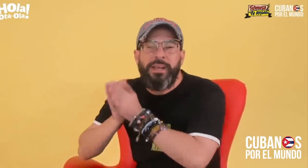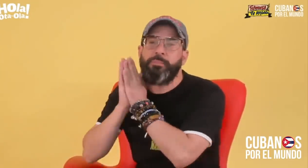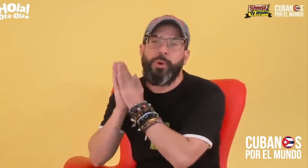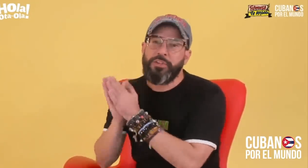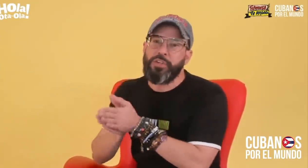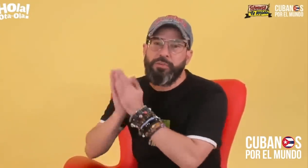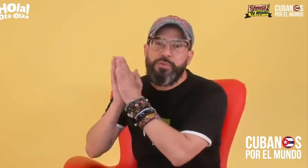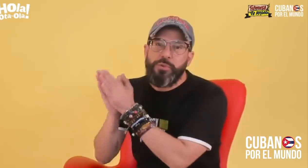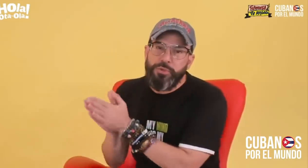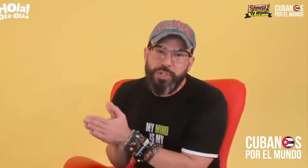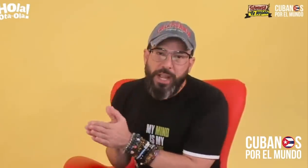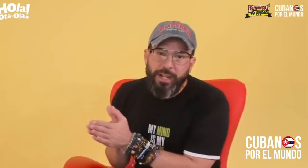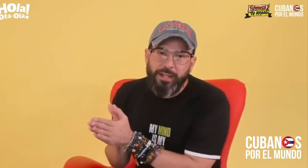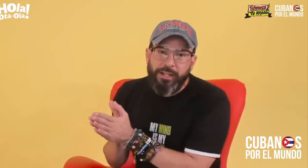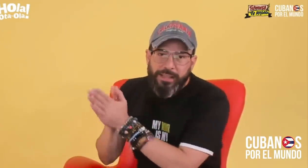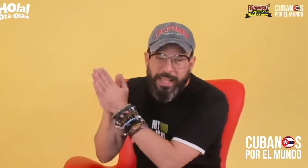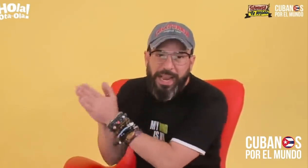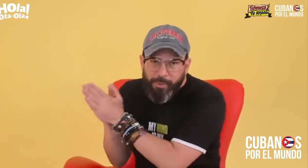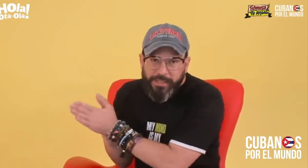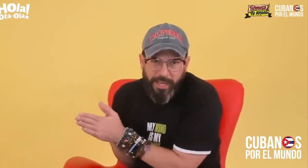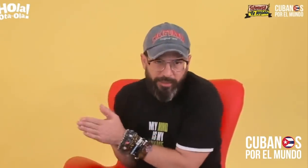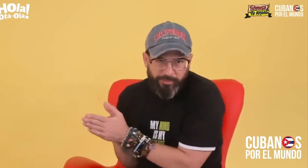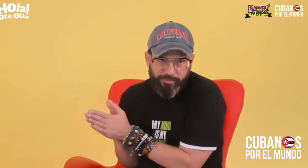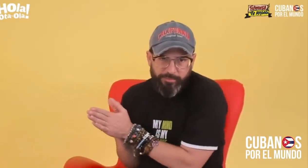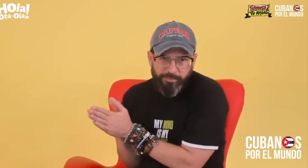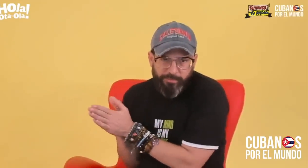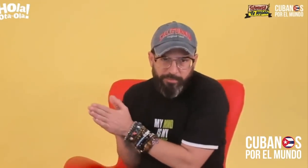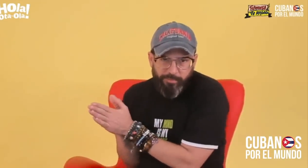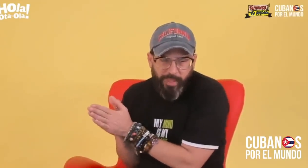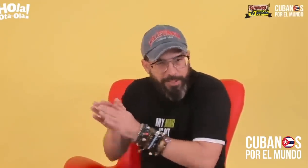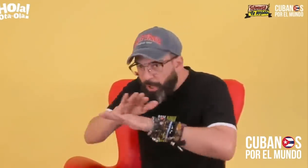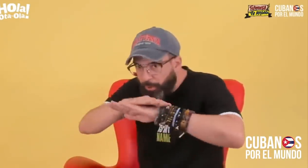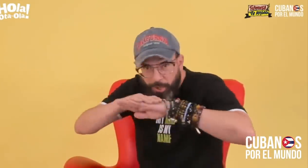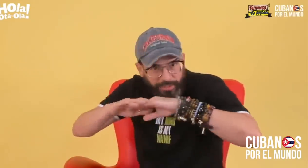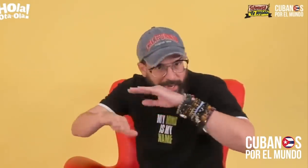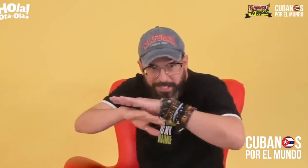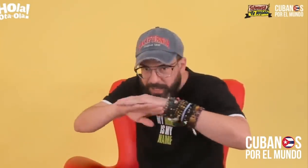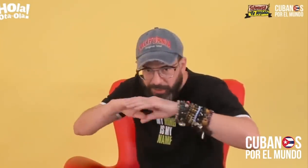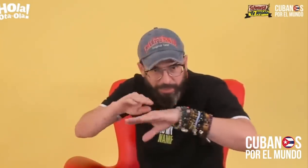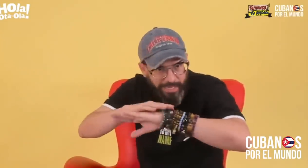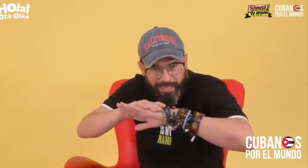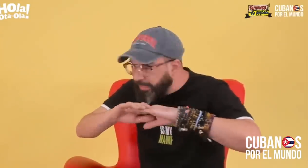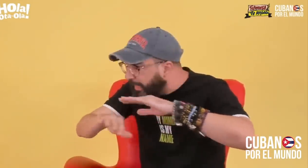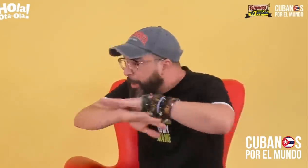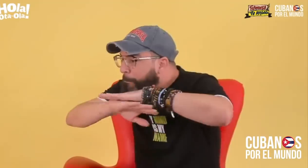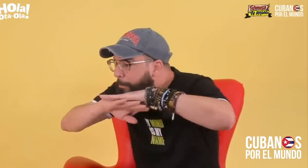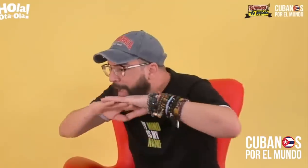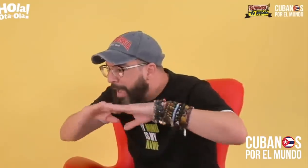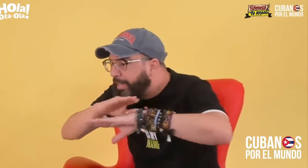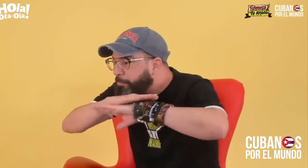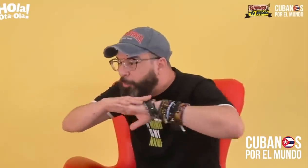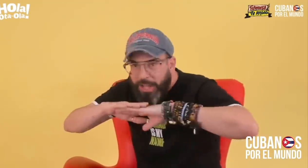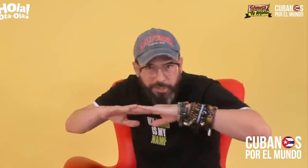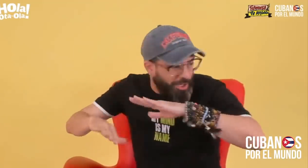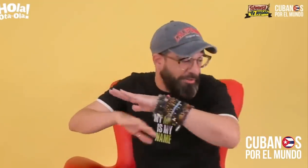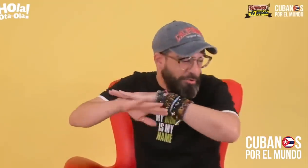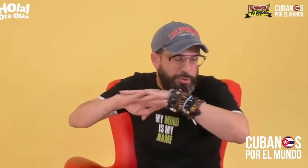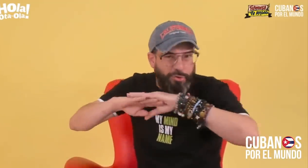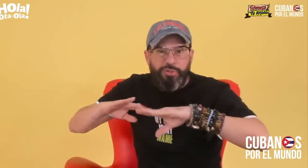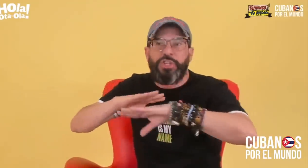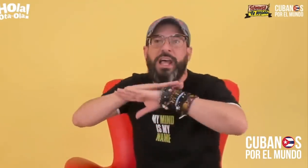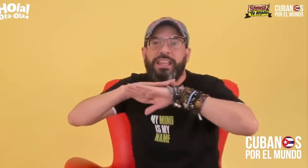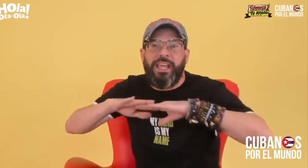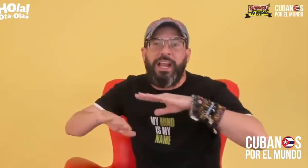es manipulación sucia de la verdad. Eso es lo único que están haciendo esta gente.